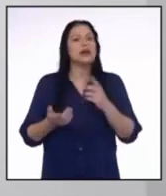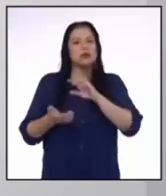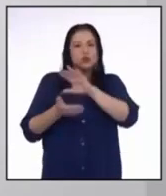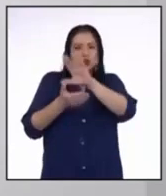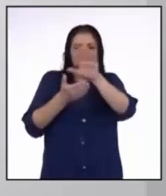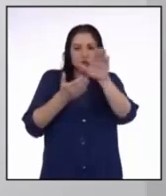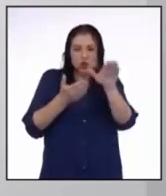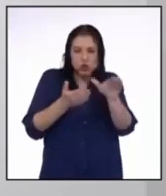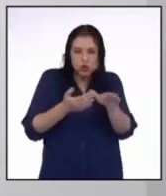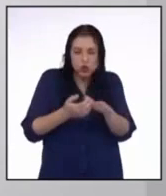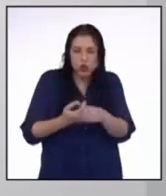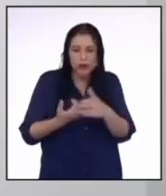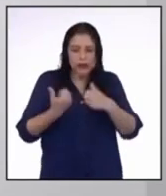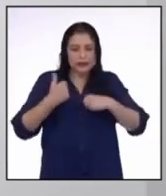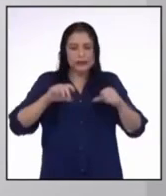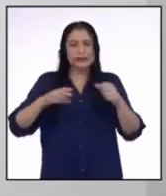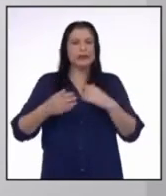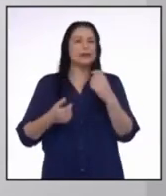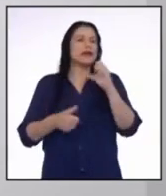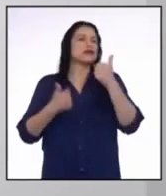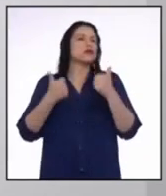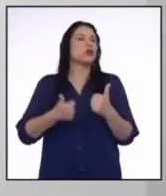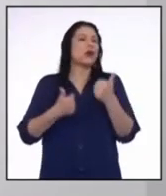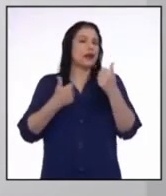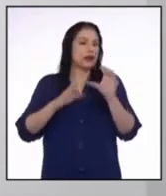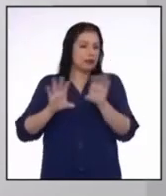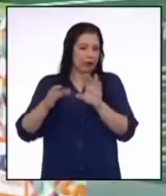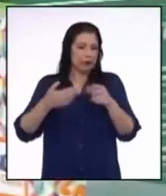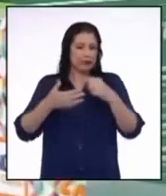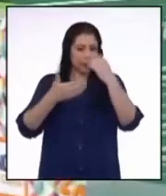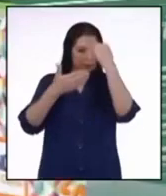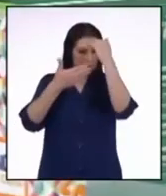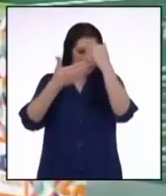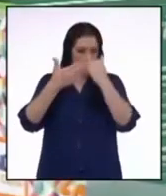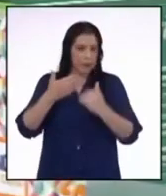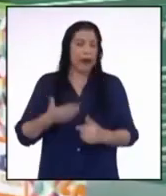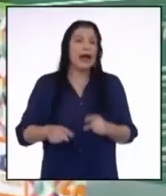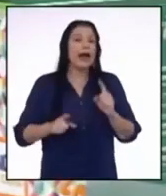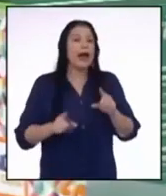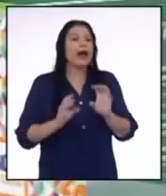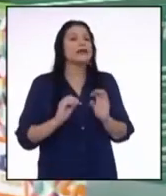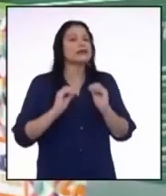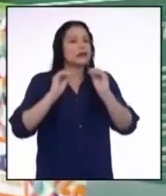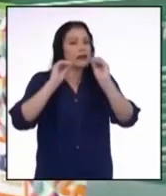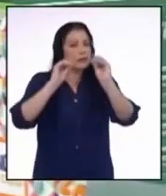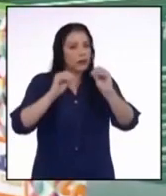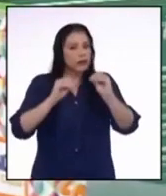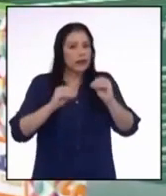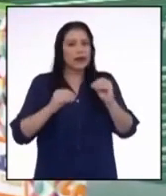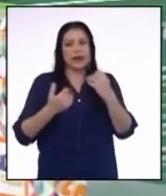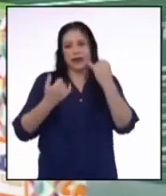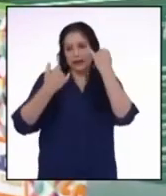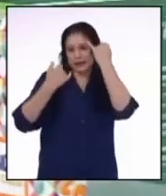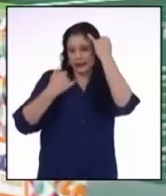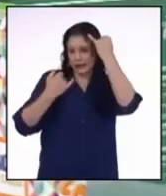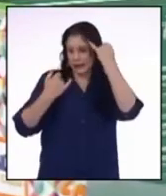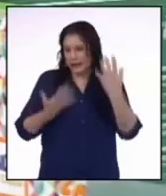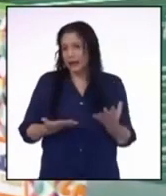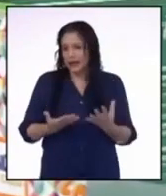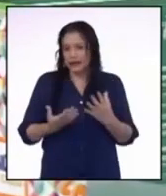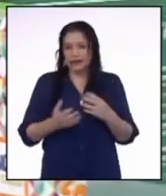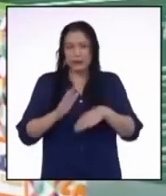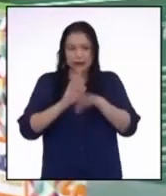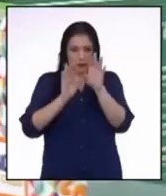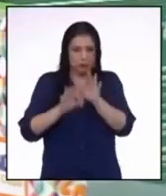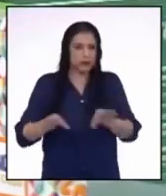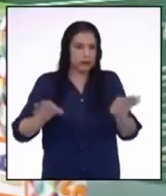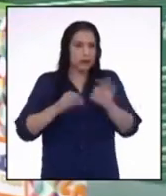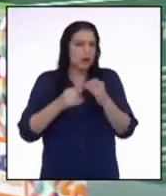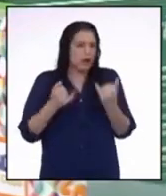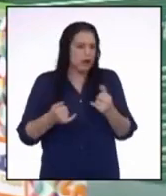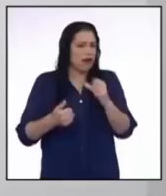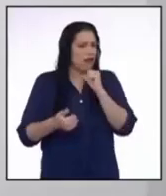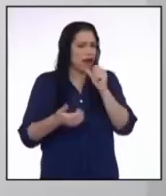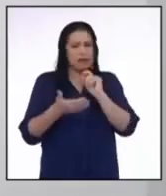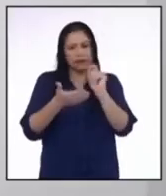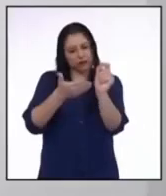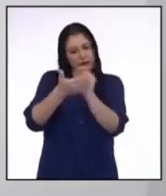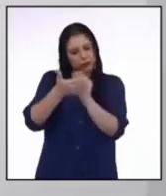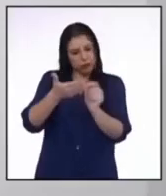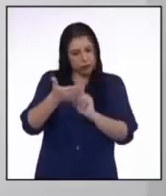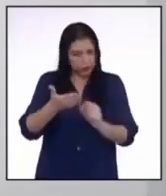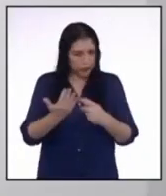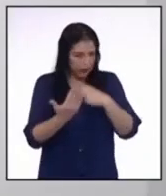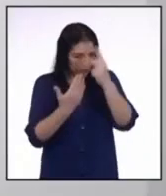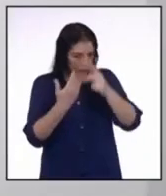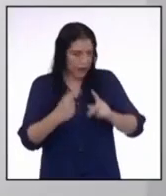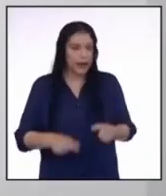de todas las actividades que realizarán. Aquí se trata de colocar las ideas claves, ya que aún no estamos redactando el plan.